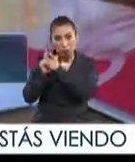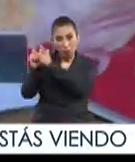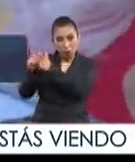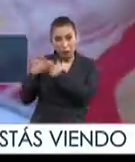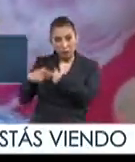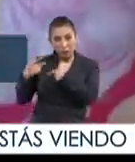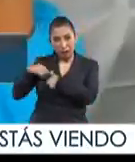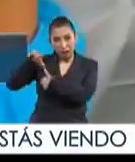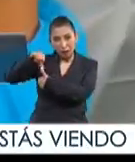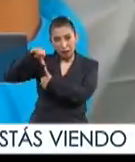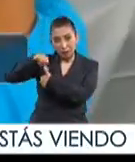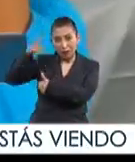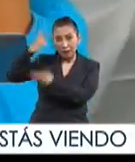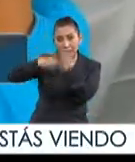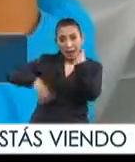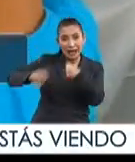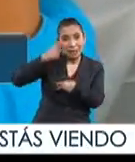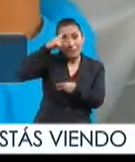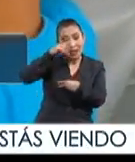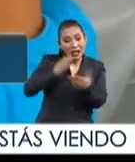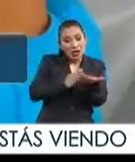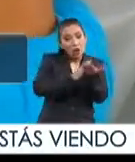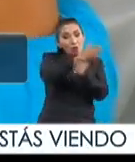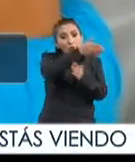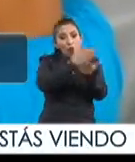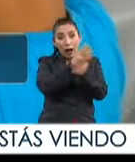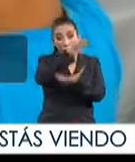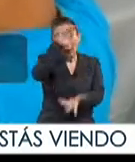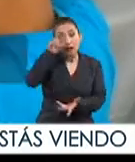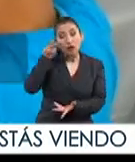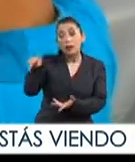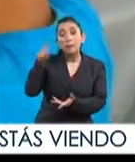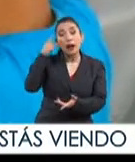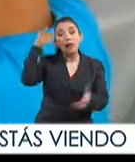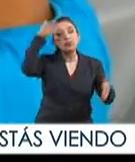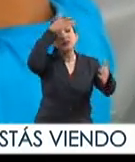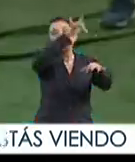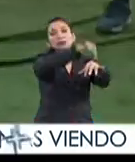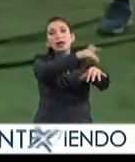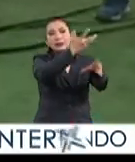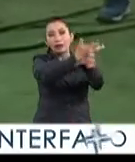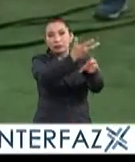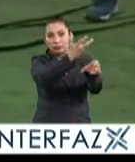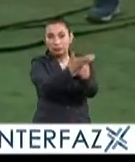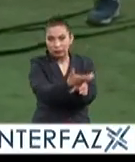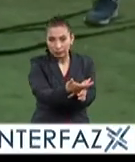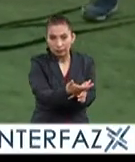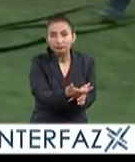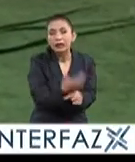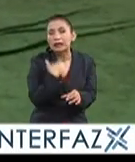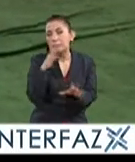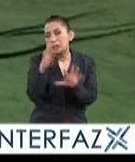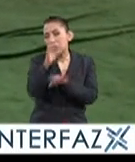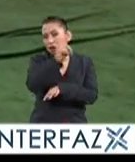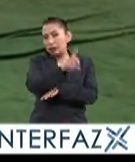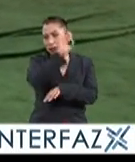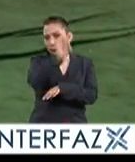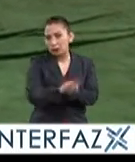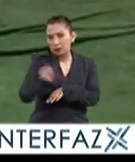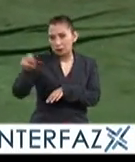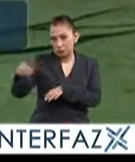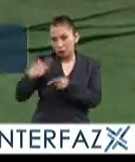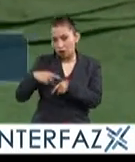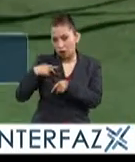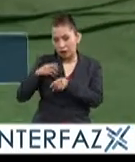migrantes centroamericanos recorren México, la mayoría con el objetivo de llegar a Estados Unidos. Cerca del 30% de